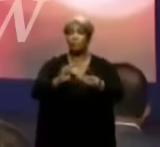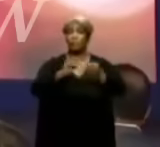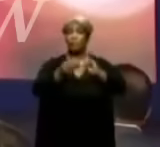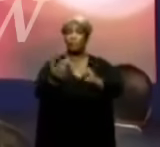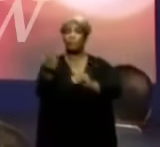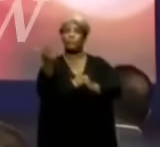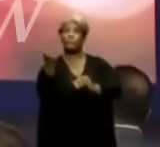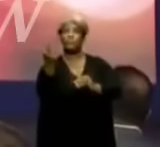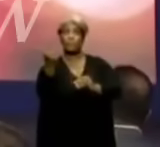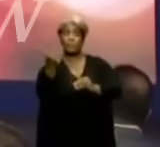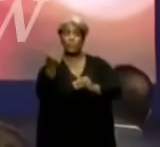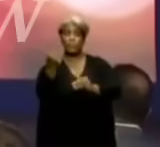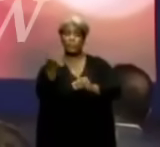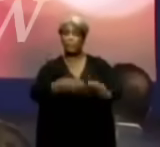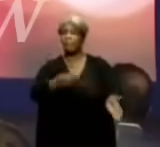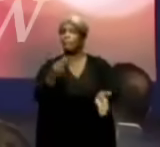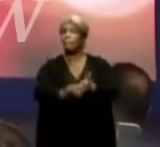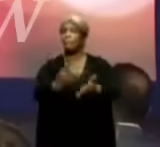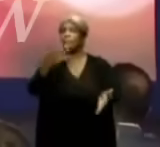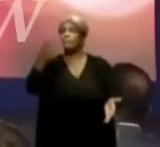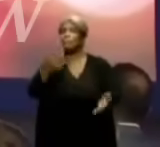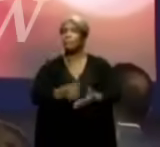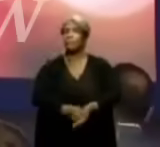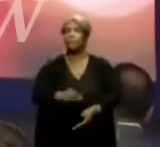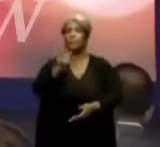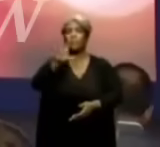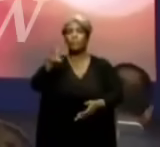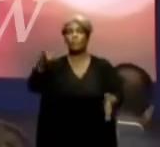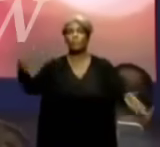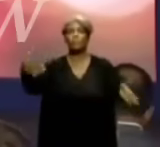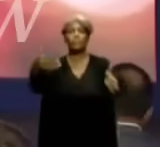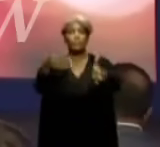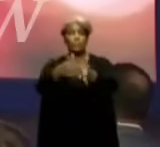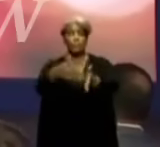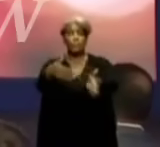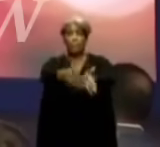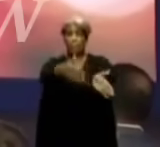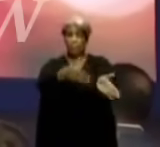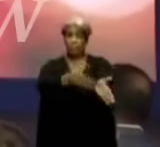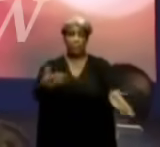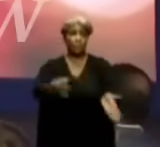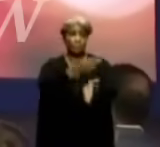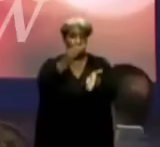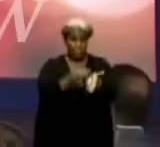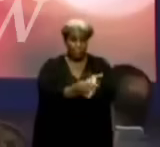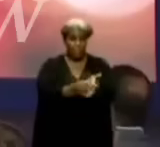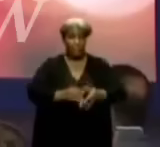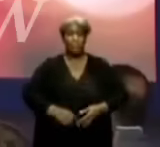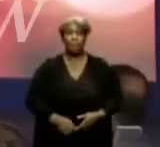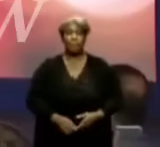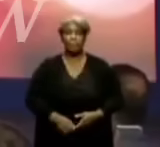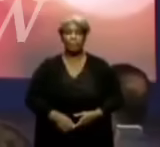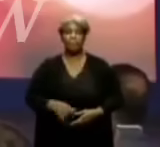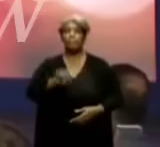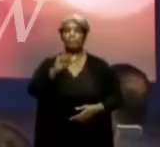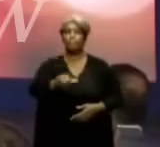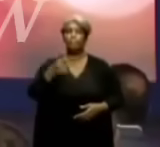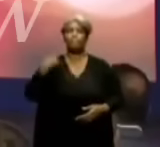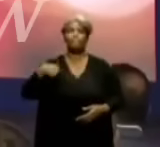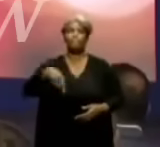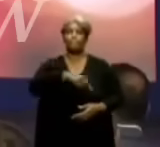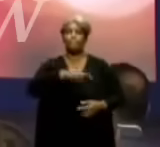navideña por un monto este año de 27 mil millones de pesos. Por lo tanto,